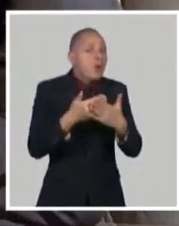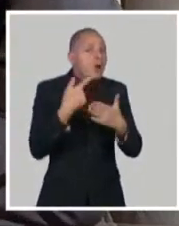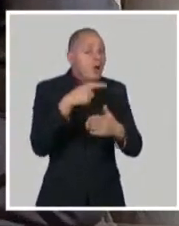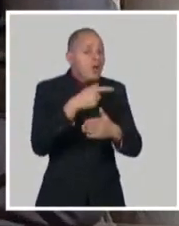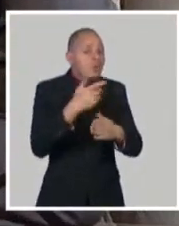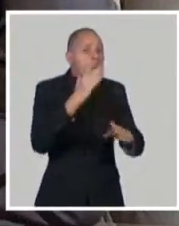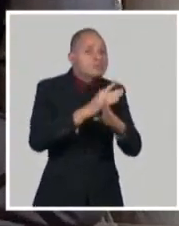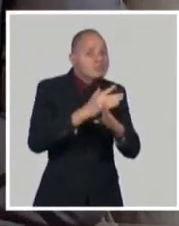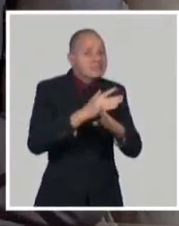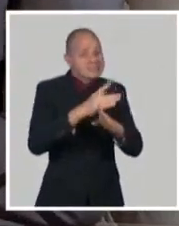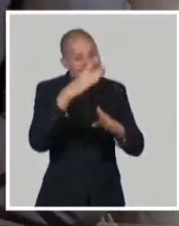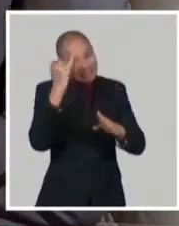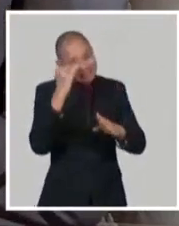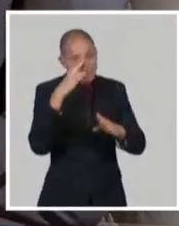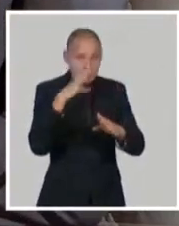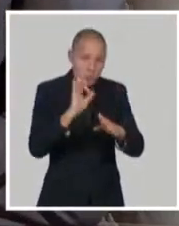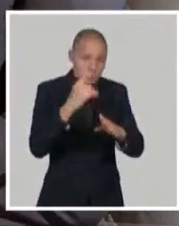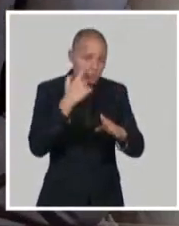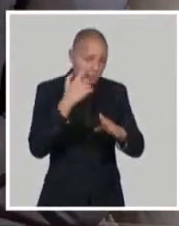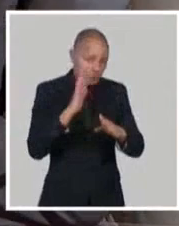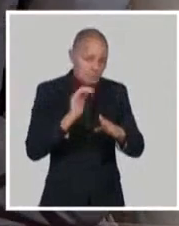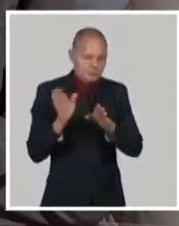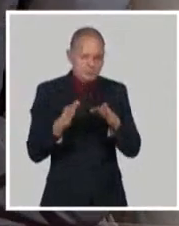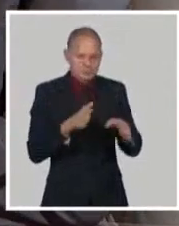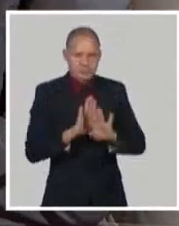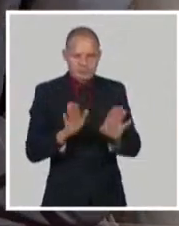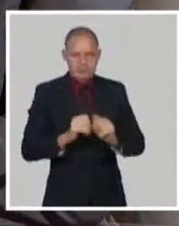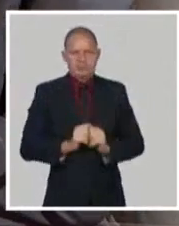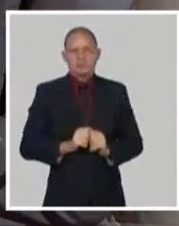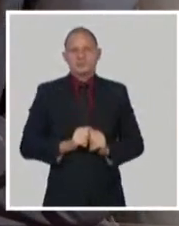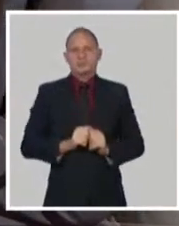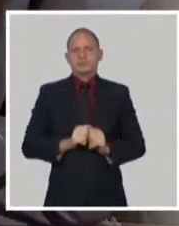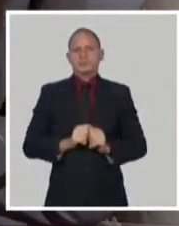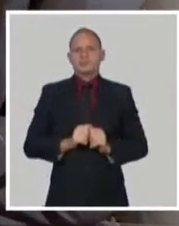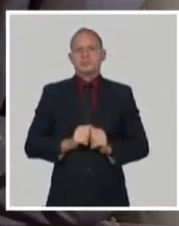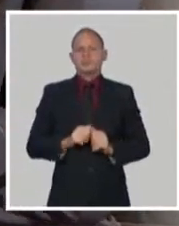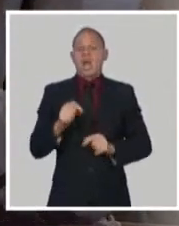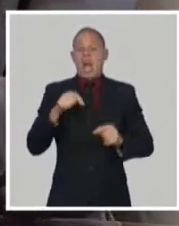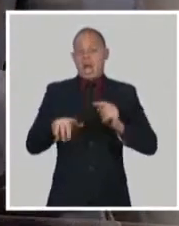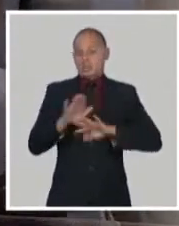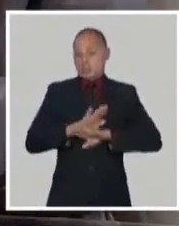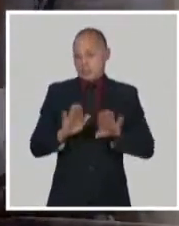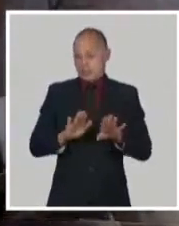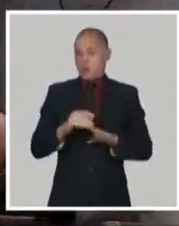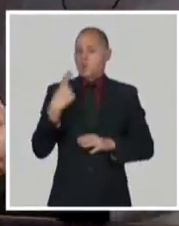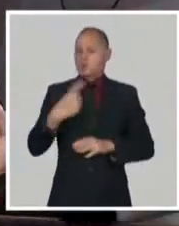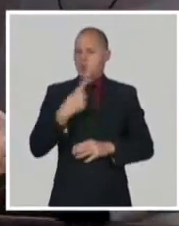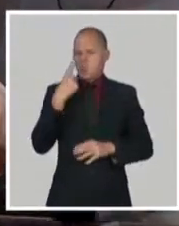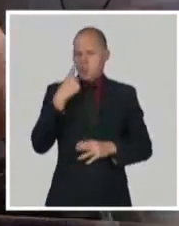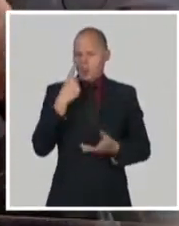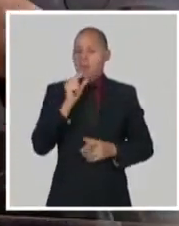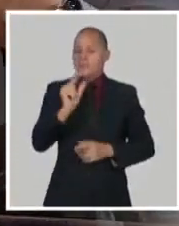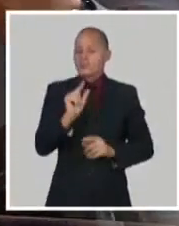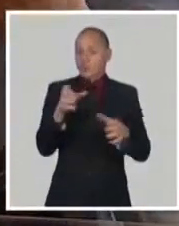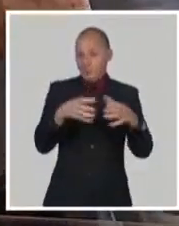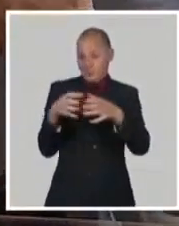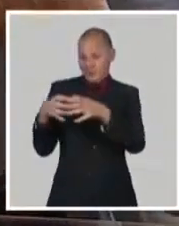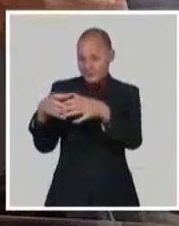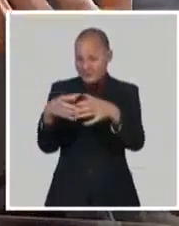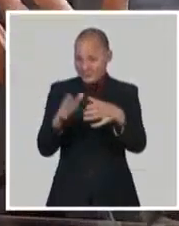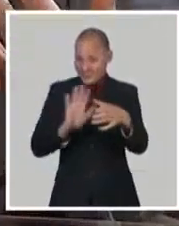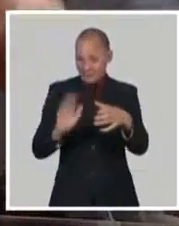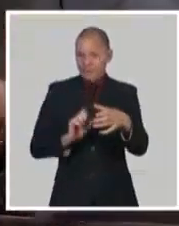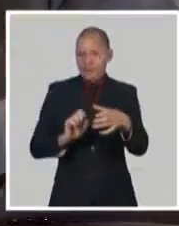estamos hablando que una vez que completemos el estudio, decidimos ponerle una tercera dosis a todos los participantes para ver en cada